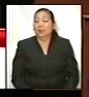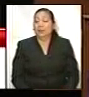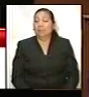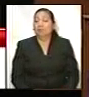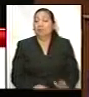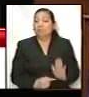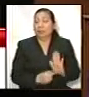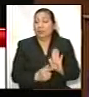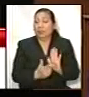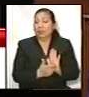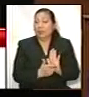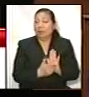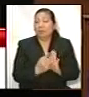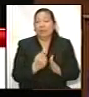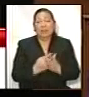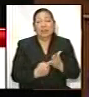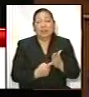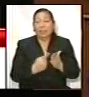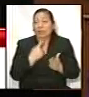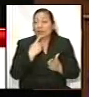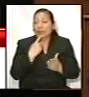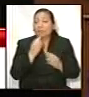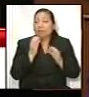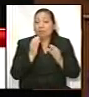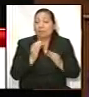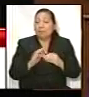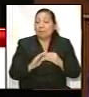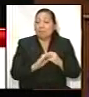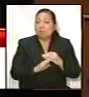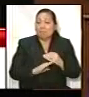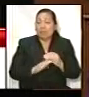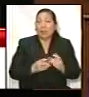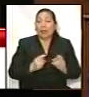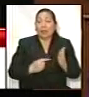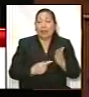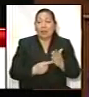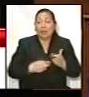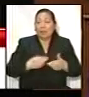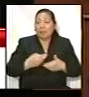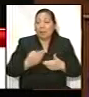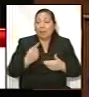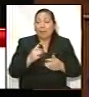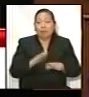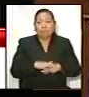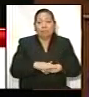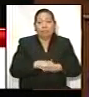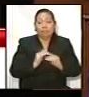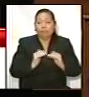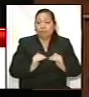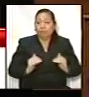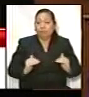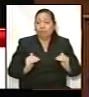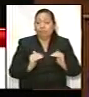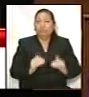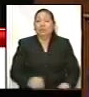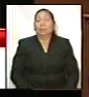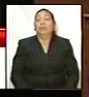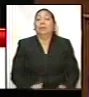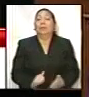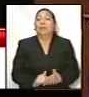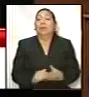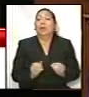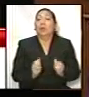La presente ley tiene por finalidad establecer las definiciones básicas, criterios técnicos y los procedimientos para el tratamiento de demarcación territorial, que